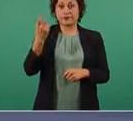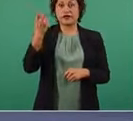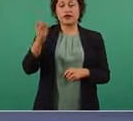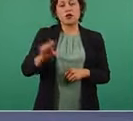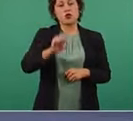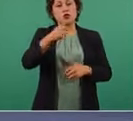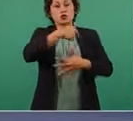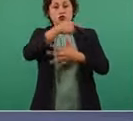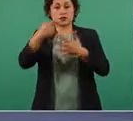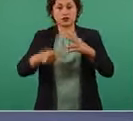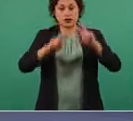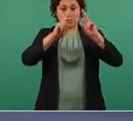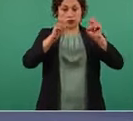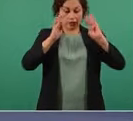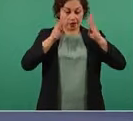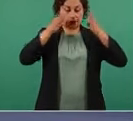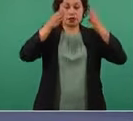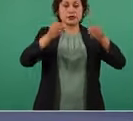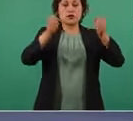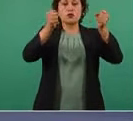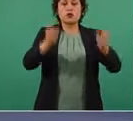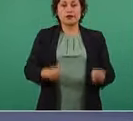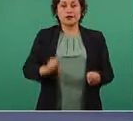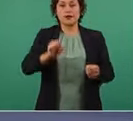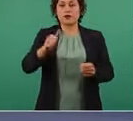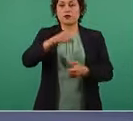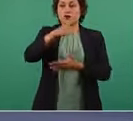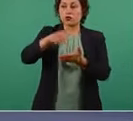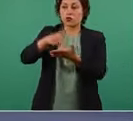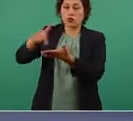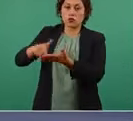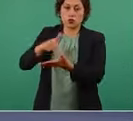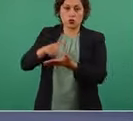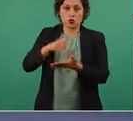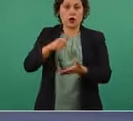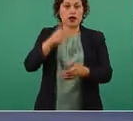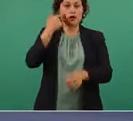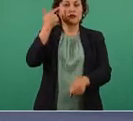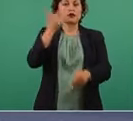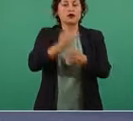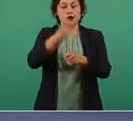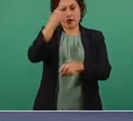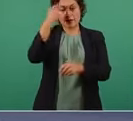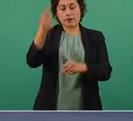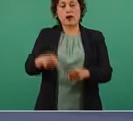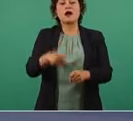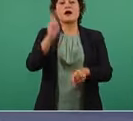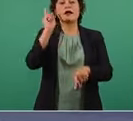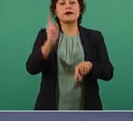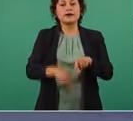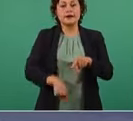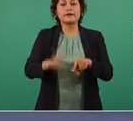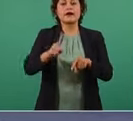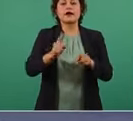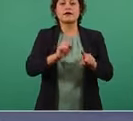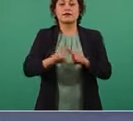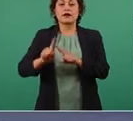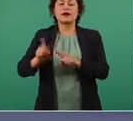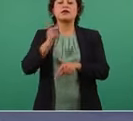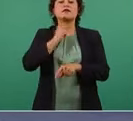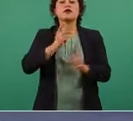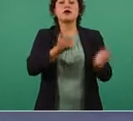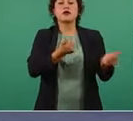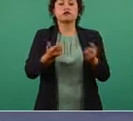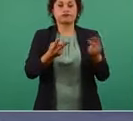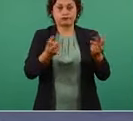misiones: seguridad, instalaciones estratégicas, operaciones para el combate al mercado ilícito de combustibles, el plan de